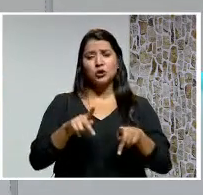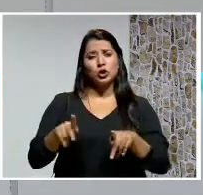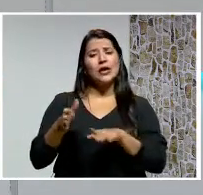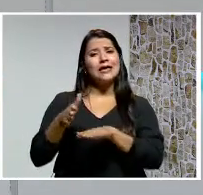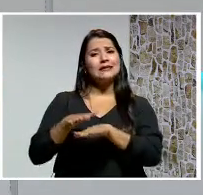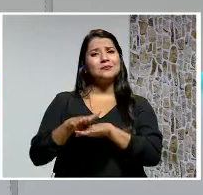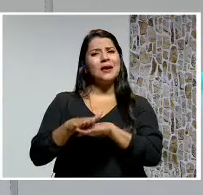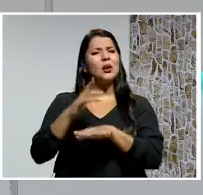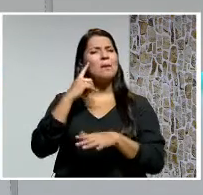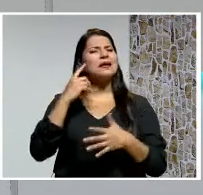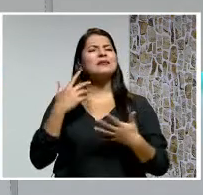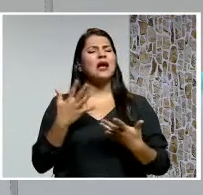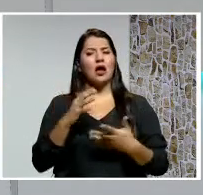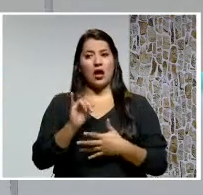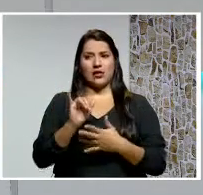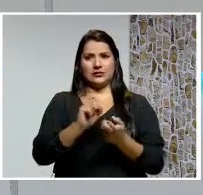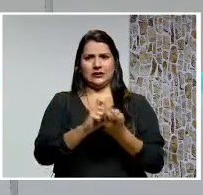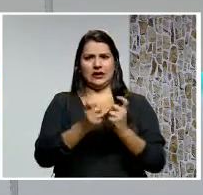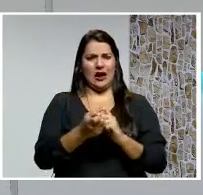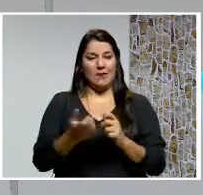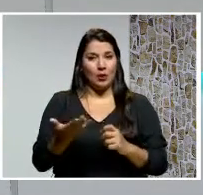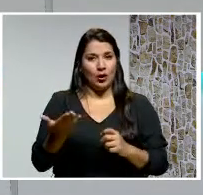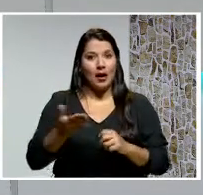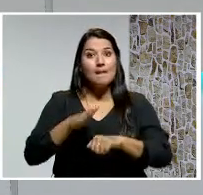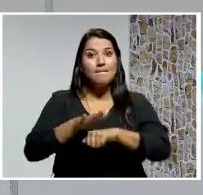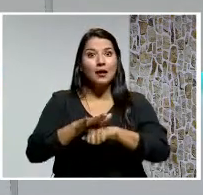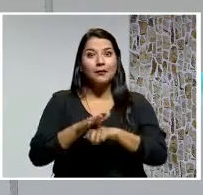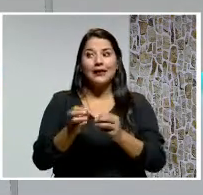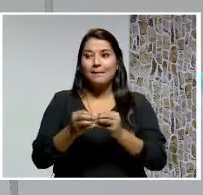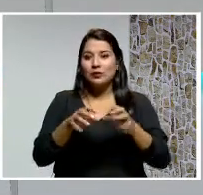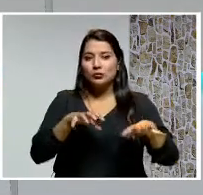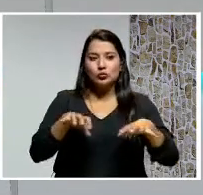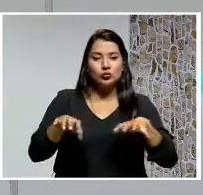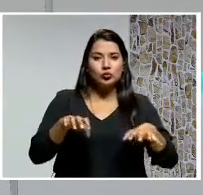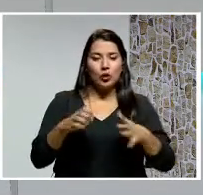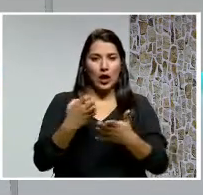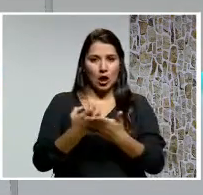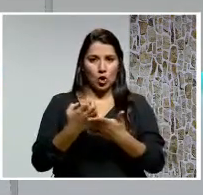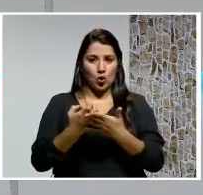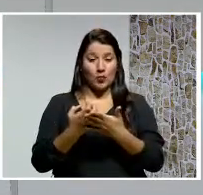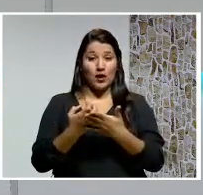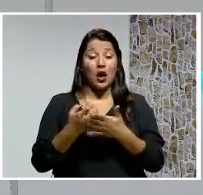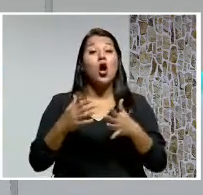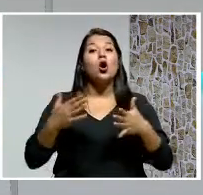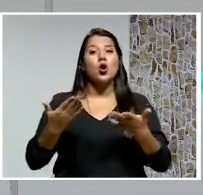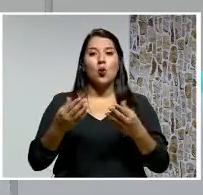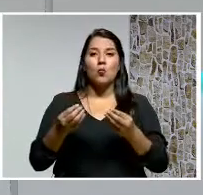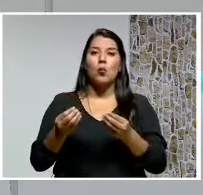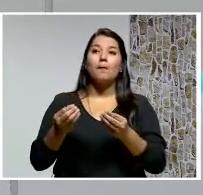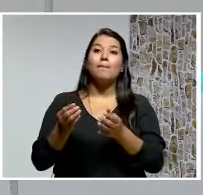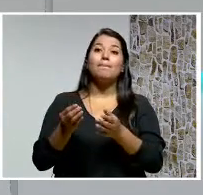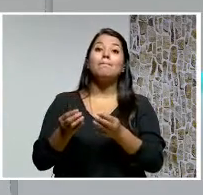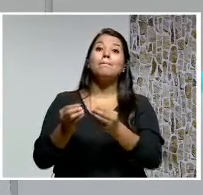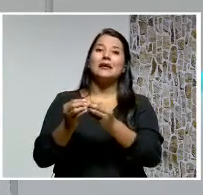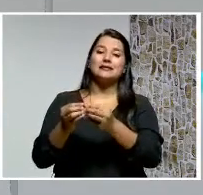tema consideran que el cambio en la tasa permitirá dinamizar la economía a través de una mayor colocación de